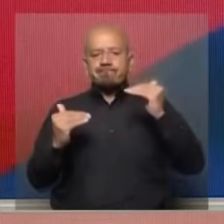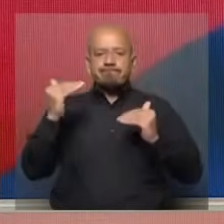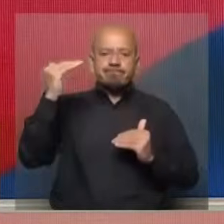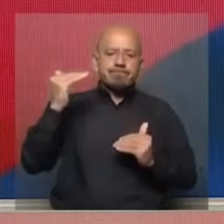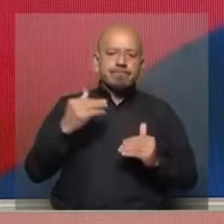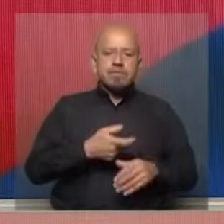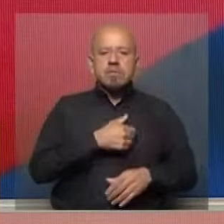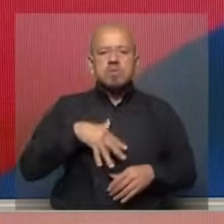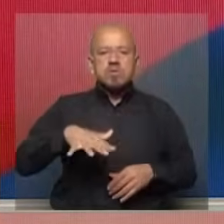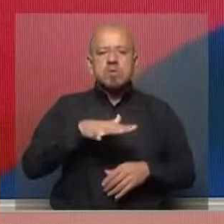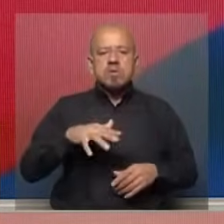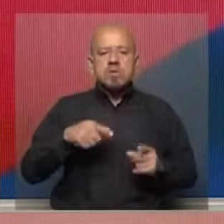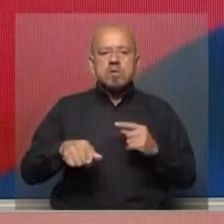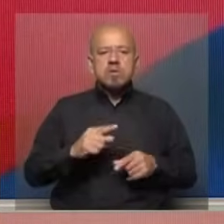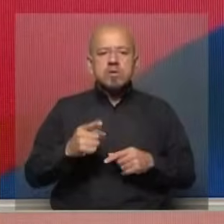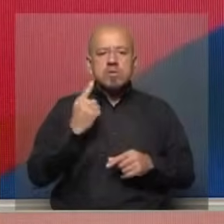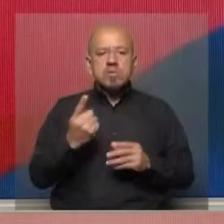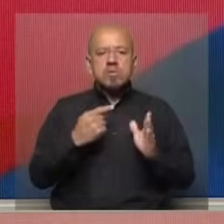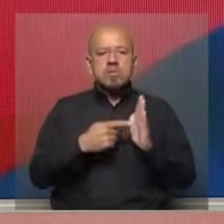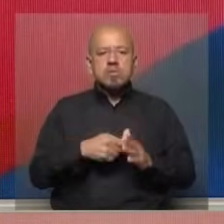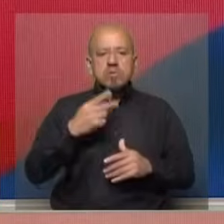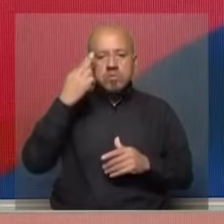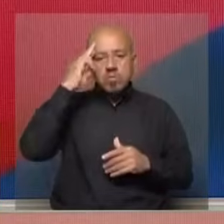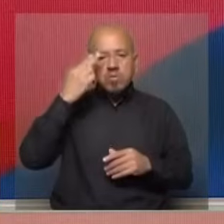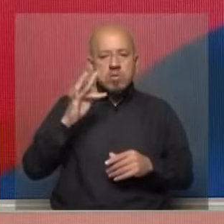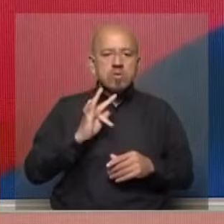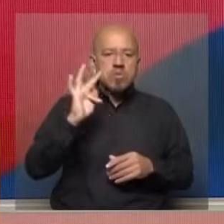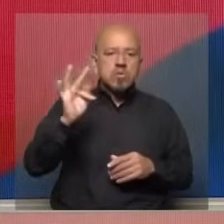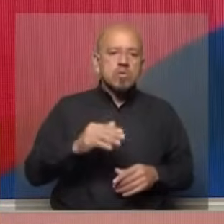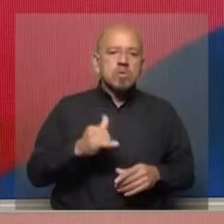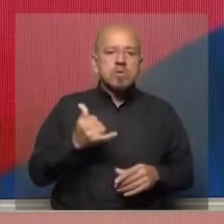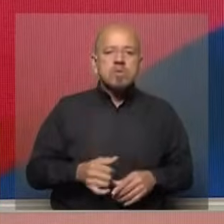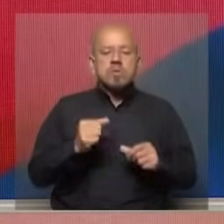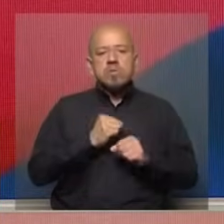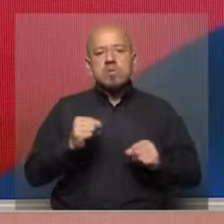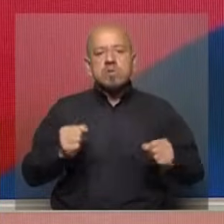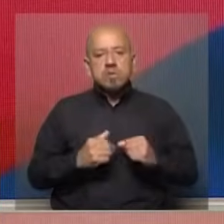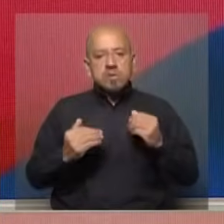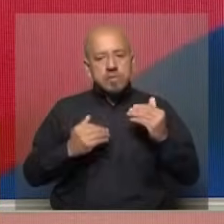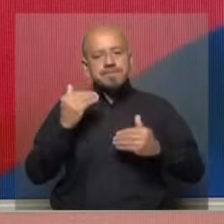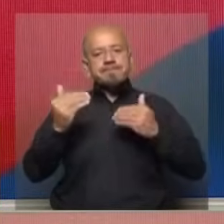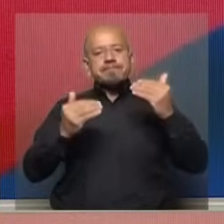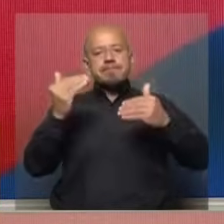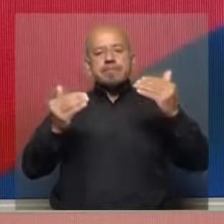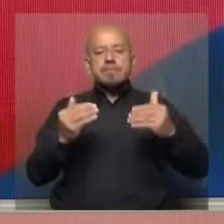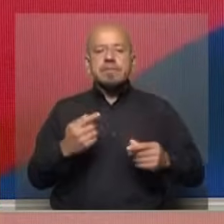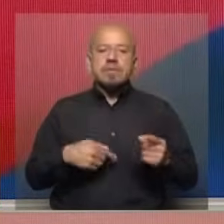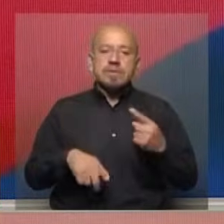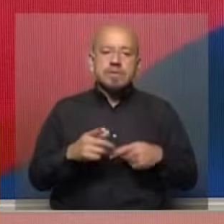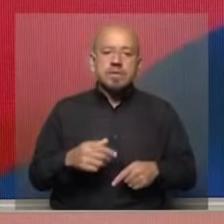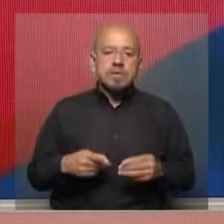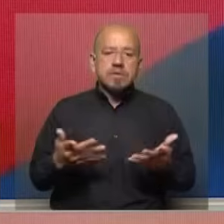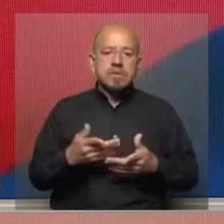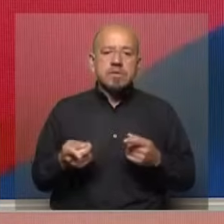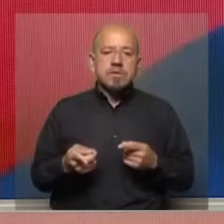enormes. Entonces, ese es un primer punto. El Uruguay del futuro tiene que lograr crecer a niveles muy por encima de lo que lo